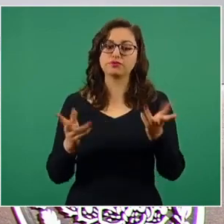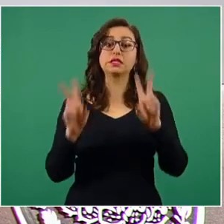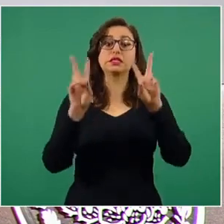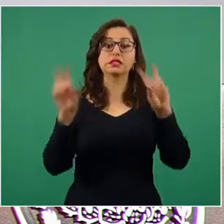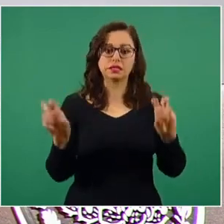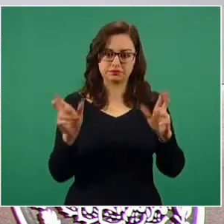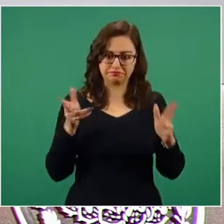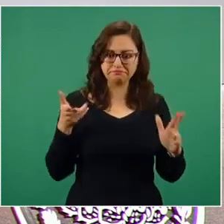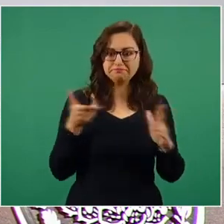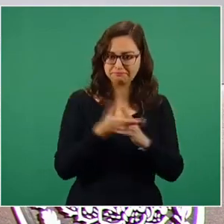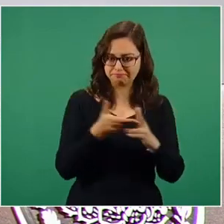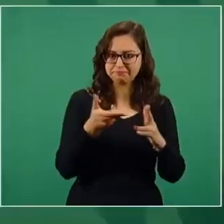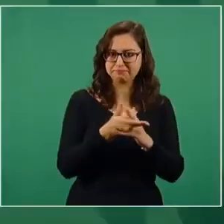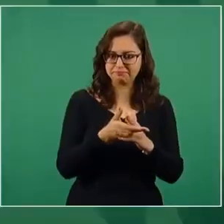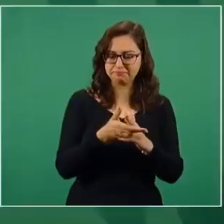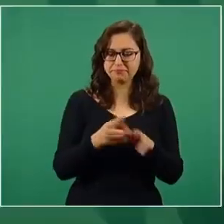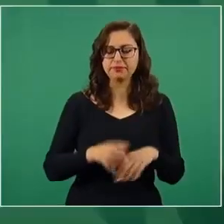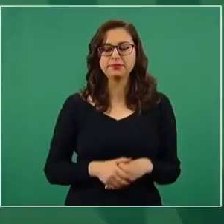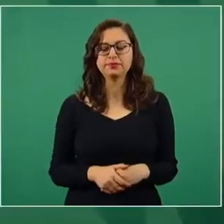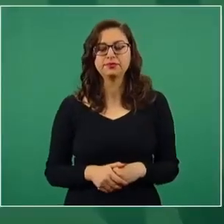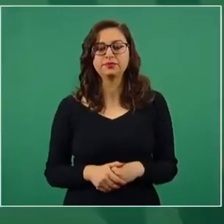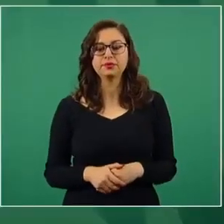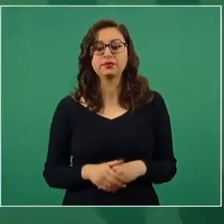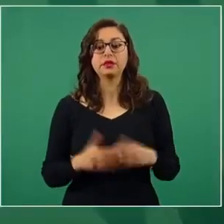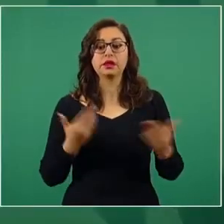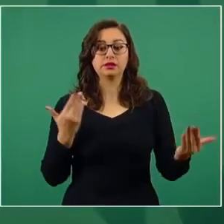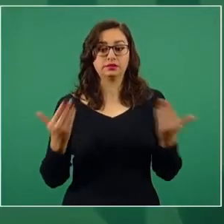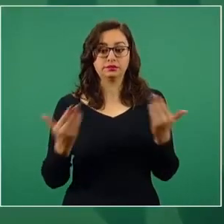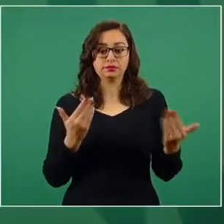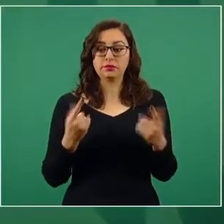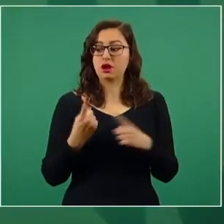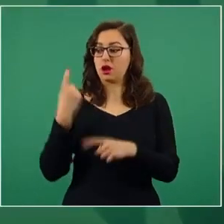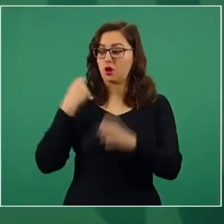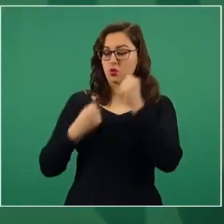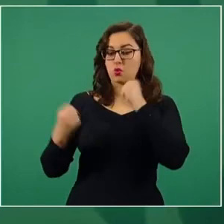en el delito de homicidio doloso, en comparación con el mismo